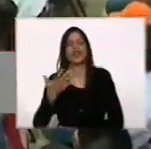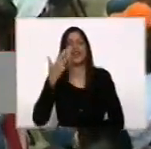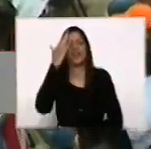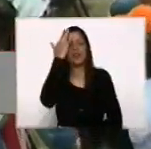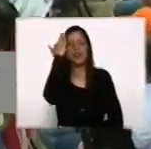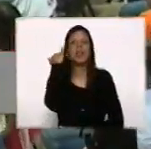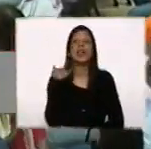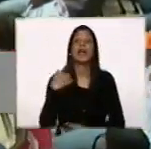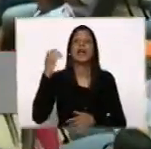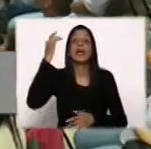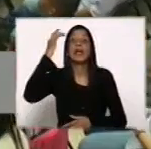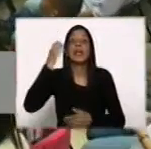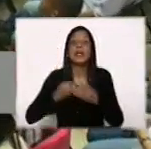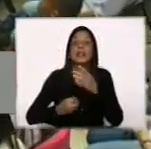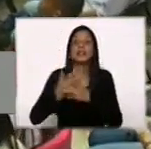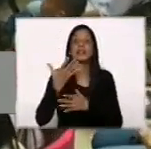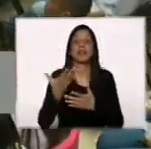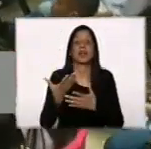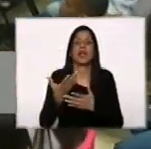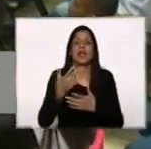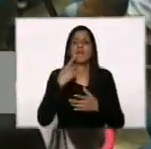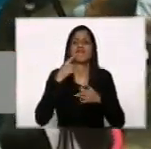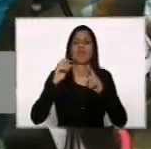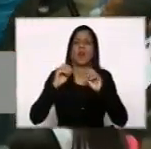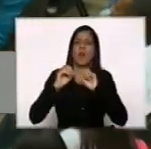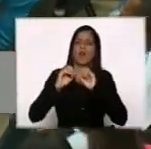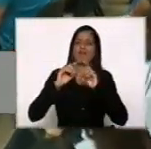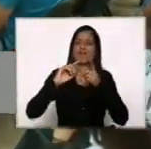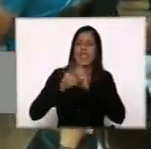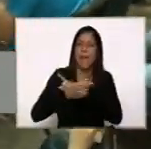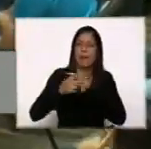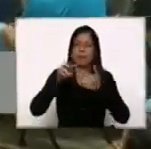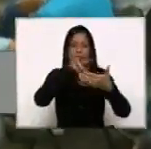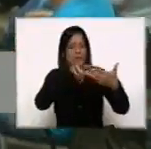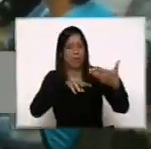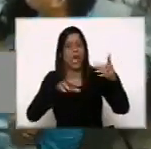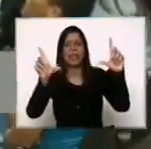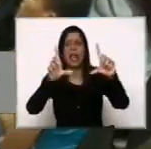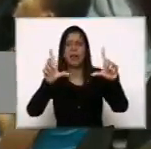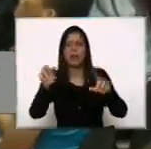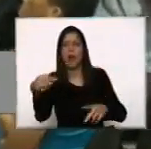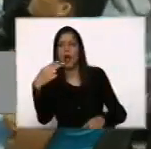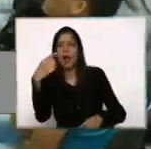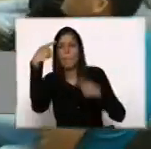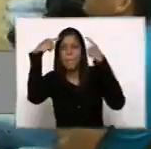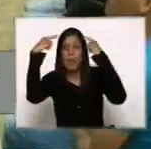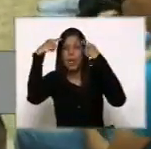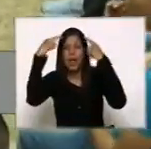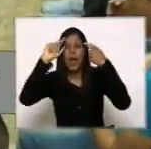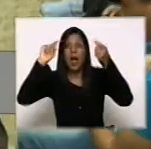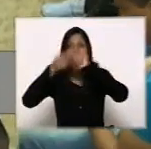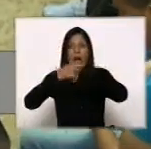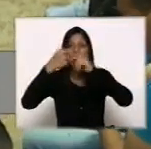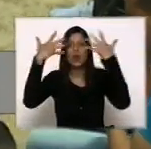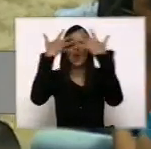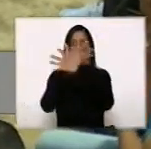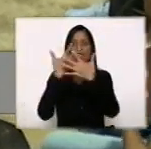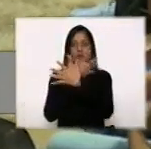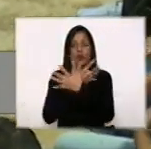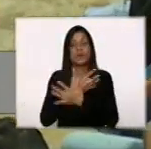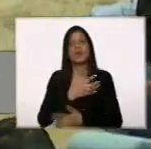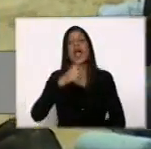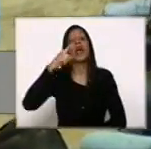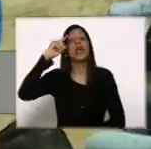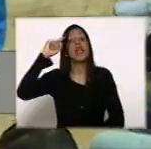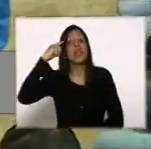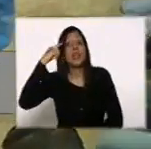en crear una realidad que es mentira, sobre todo para las nuevas generaciones. Hay que